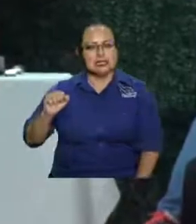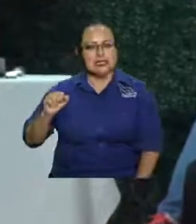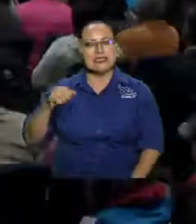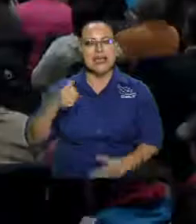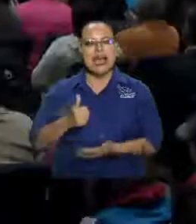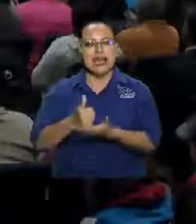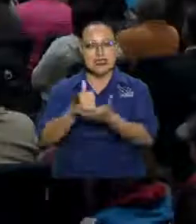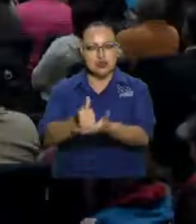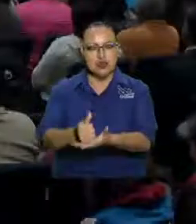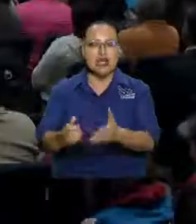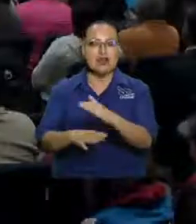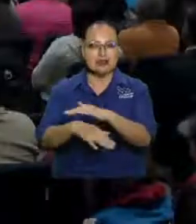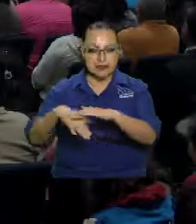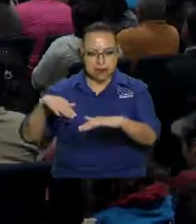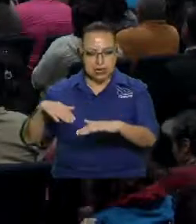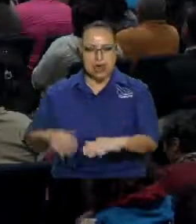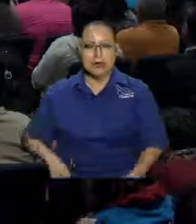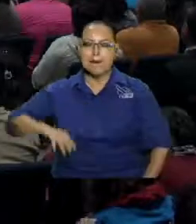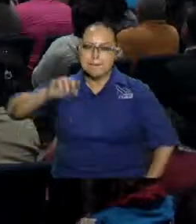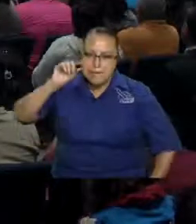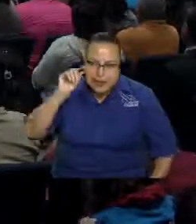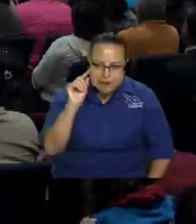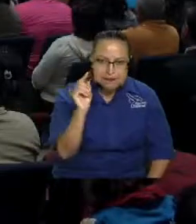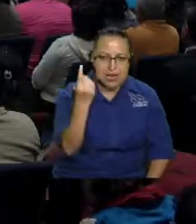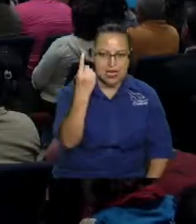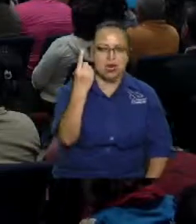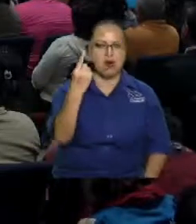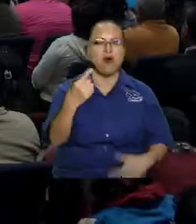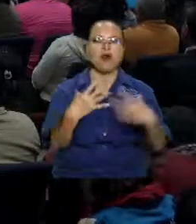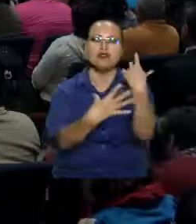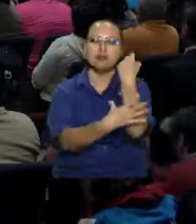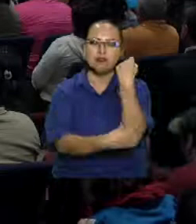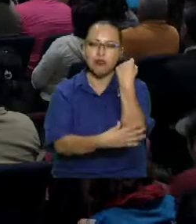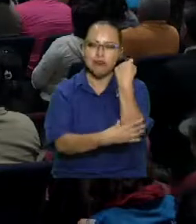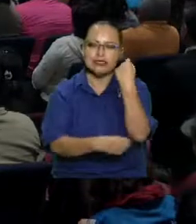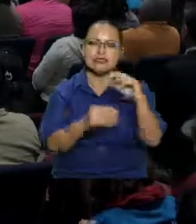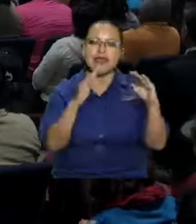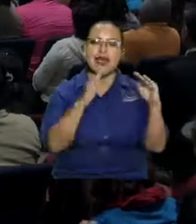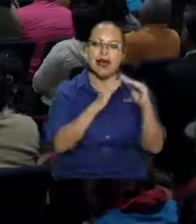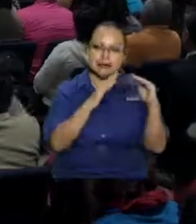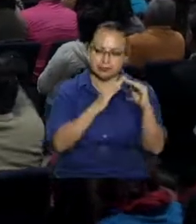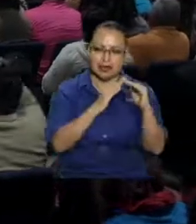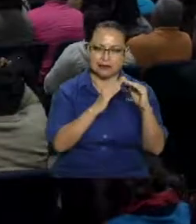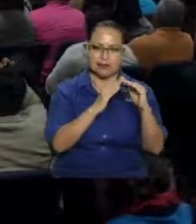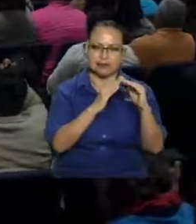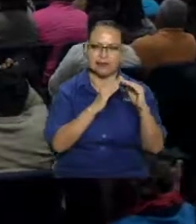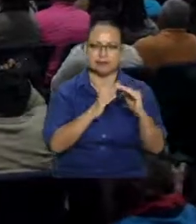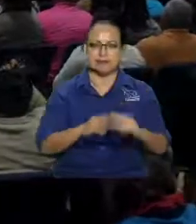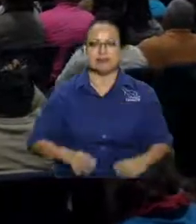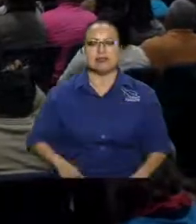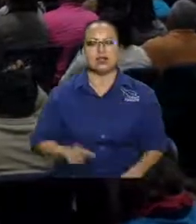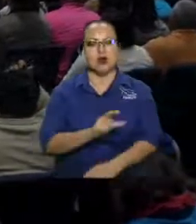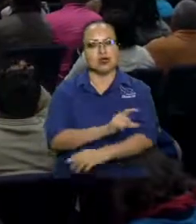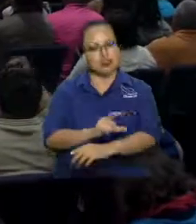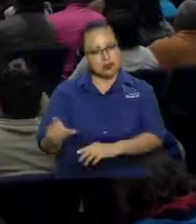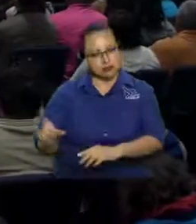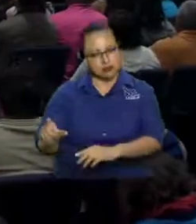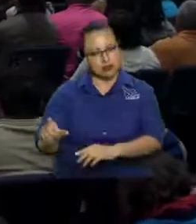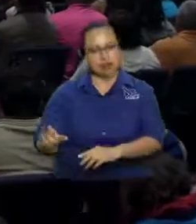No estoy diciendo que no se ayude a los pobres de afuera. Que primero los que tienen la prioridad son los de la casa. Ok, sigamos acá